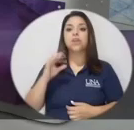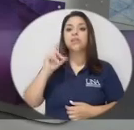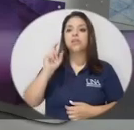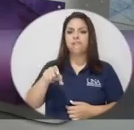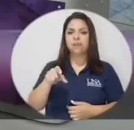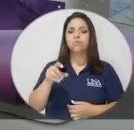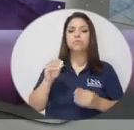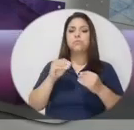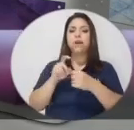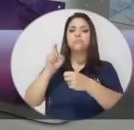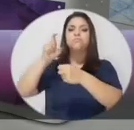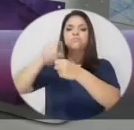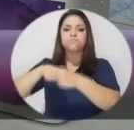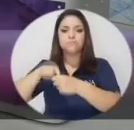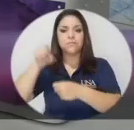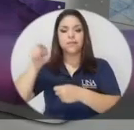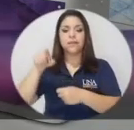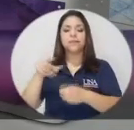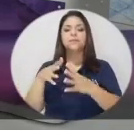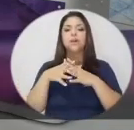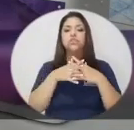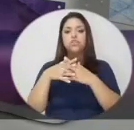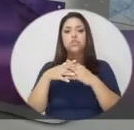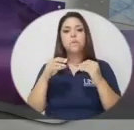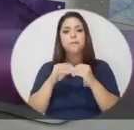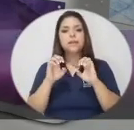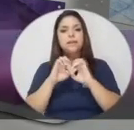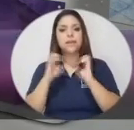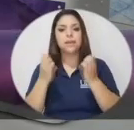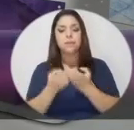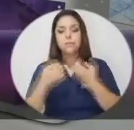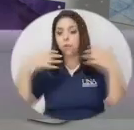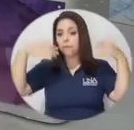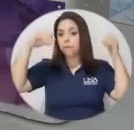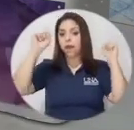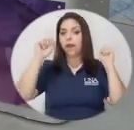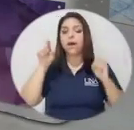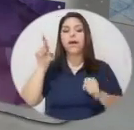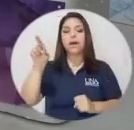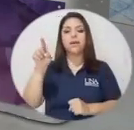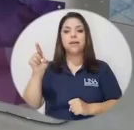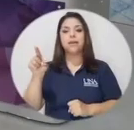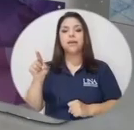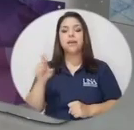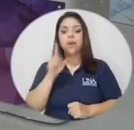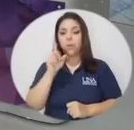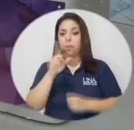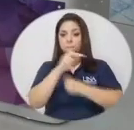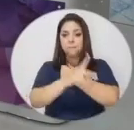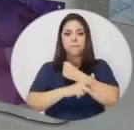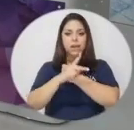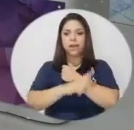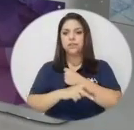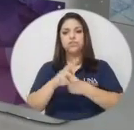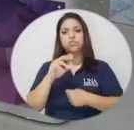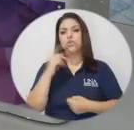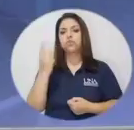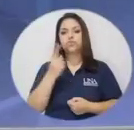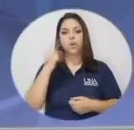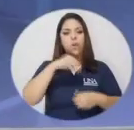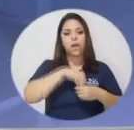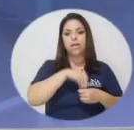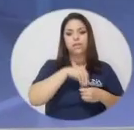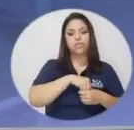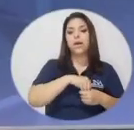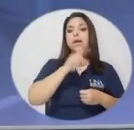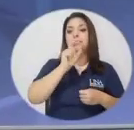más equipo en Estados Unidos. La embajada, con respeto de los ciudadanos costarricenses, un país no se define solo en